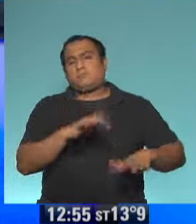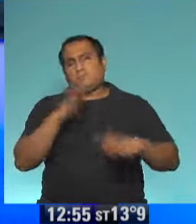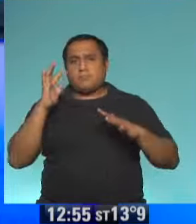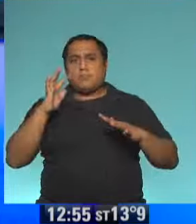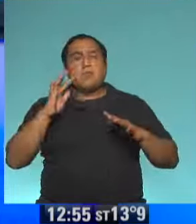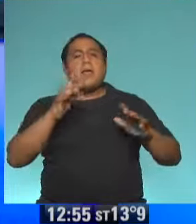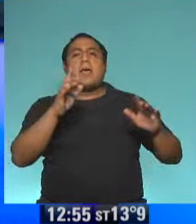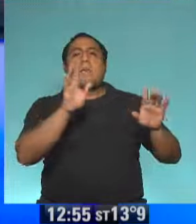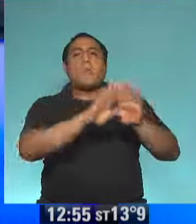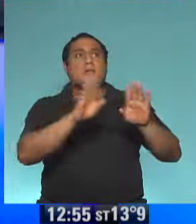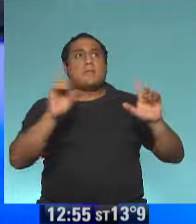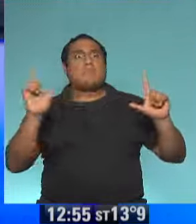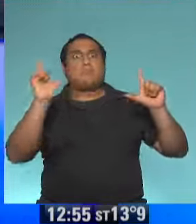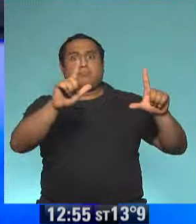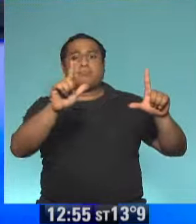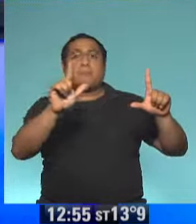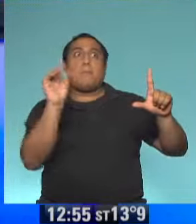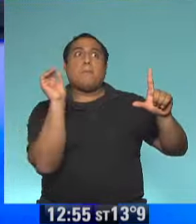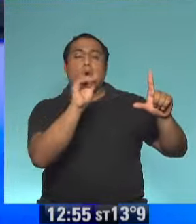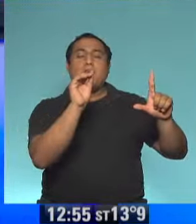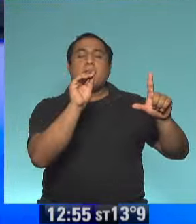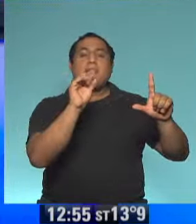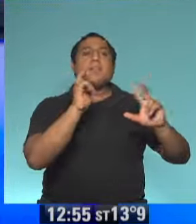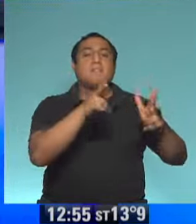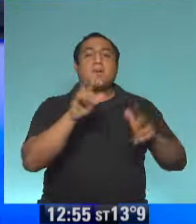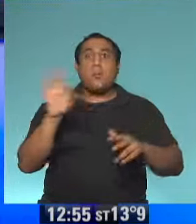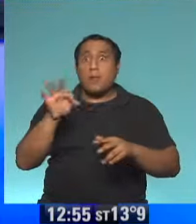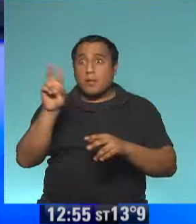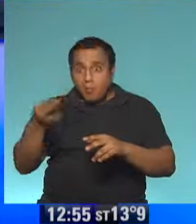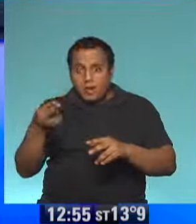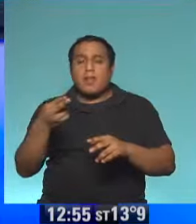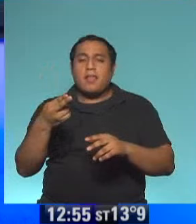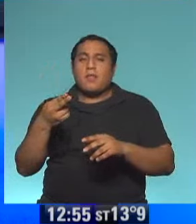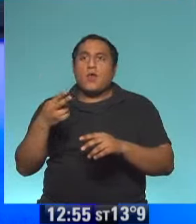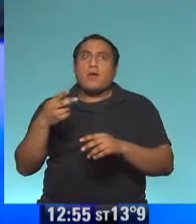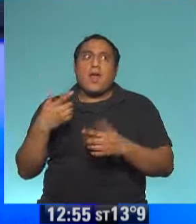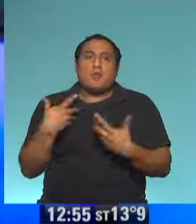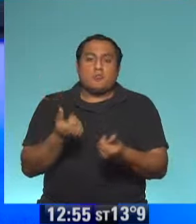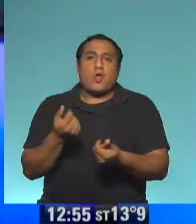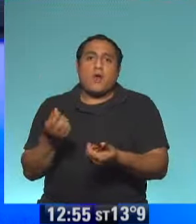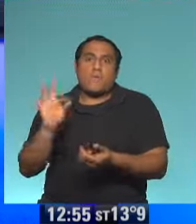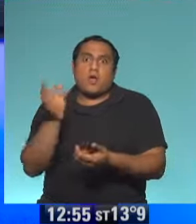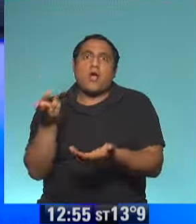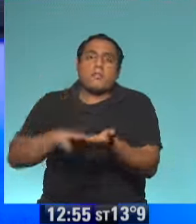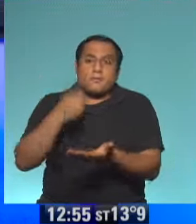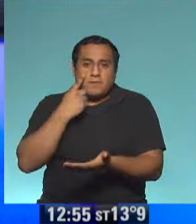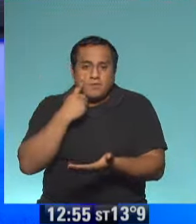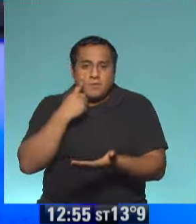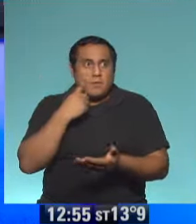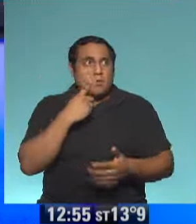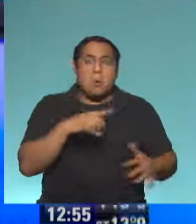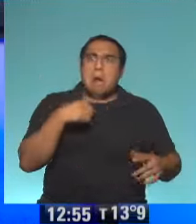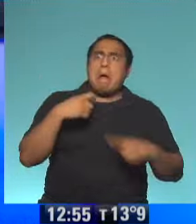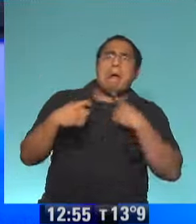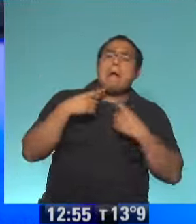sencillo cartel que decía: se resucitan moscas. El resto de la familia puso el grito en el cielo. Ella tranquilizó a todos